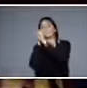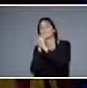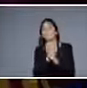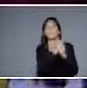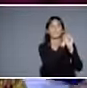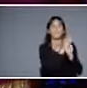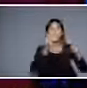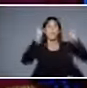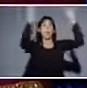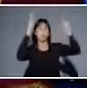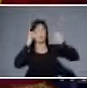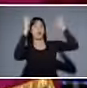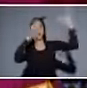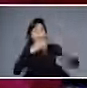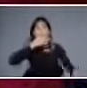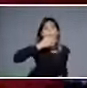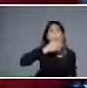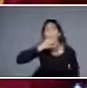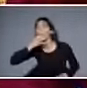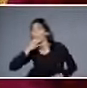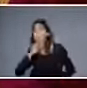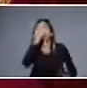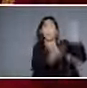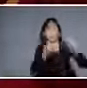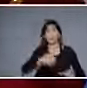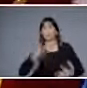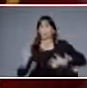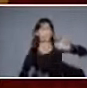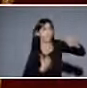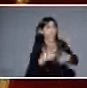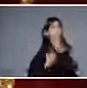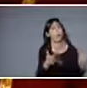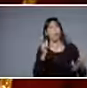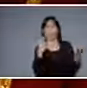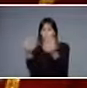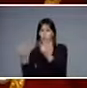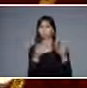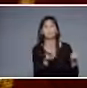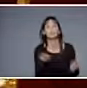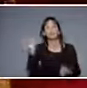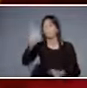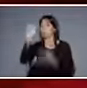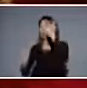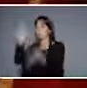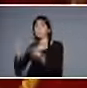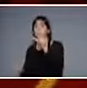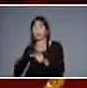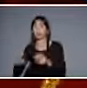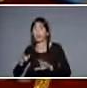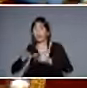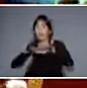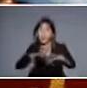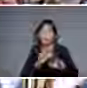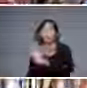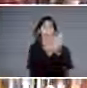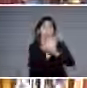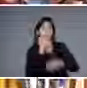Hay pancartas y silbatos y mucha gente indignada, y otros que pasan el rato detrás de la